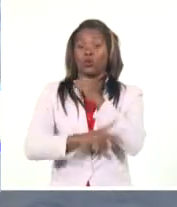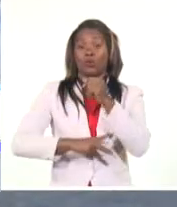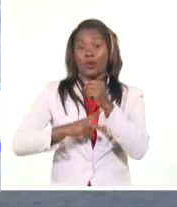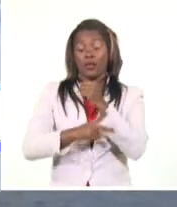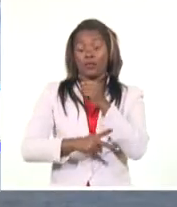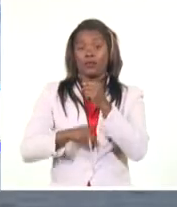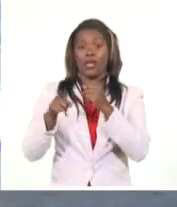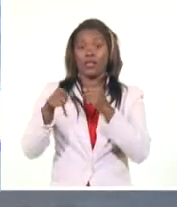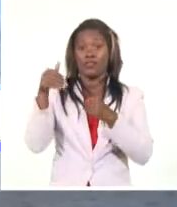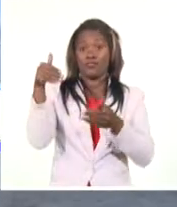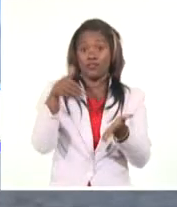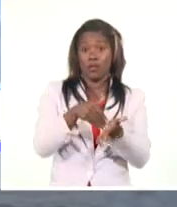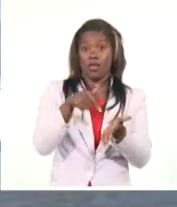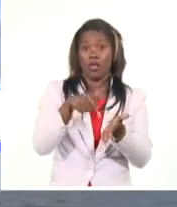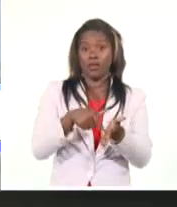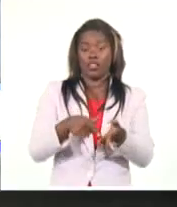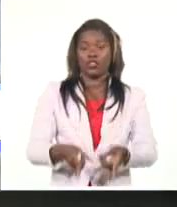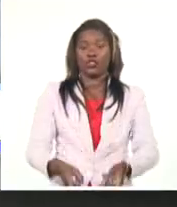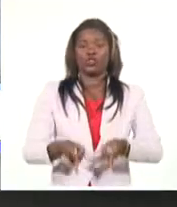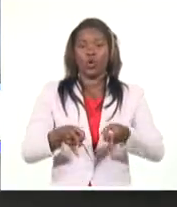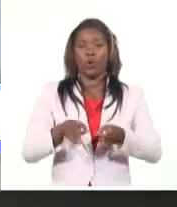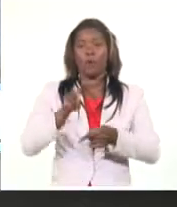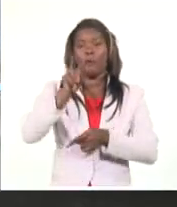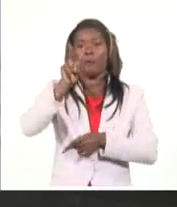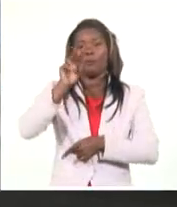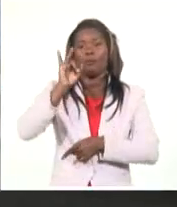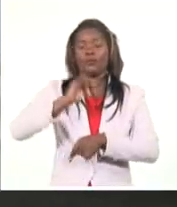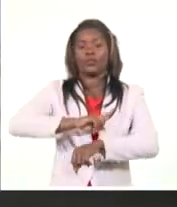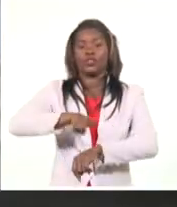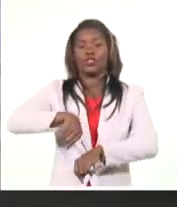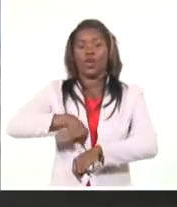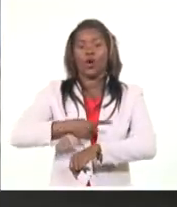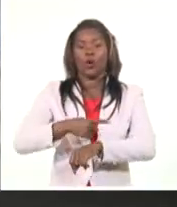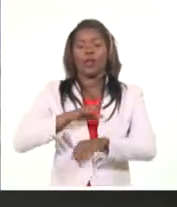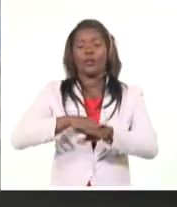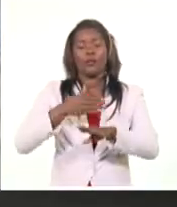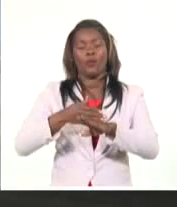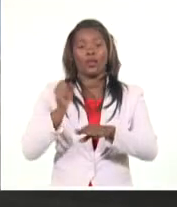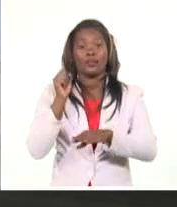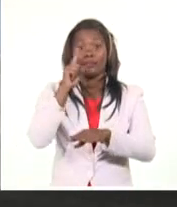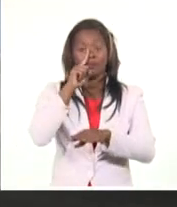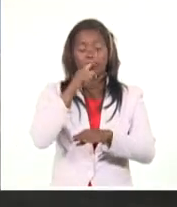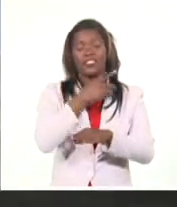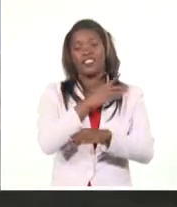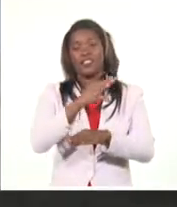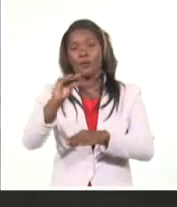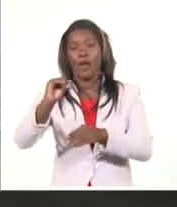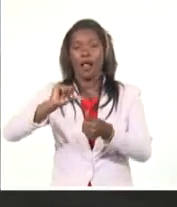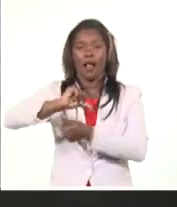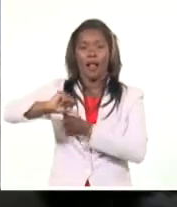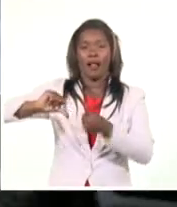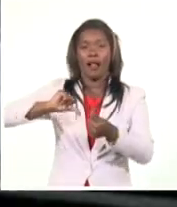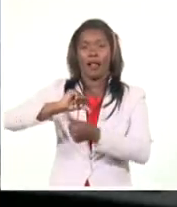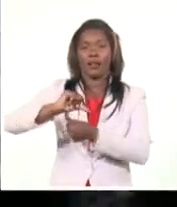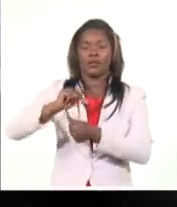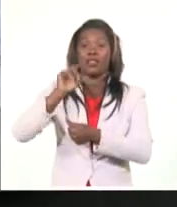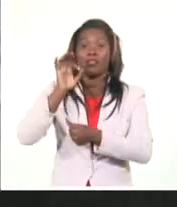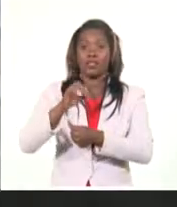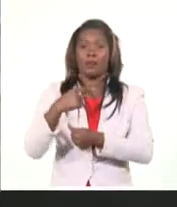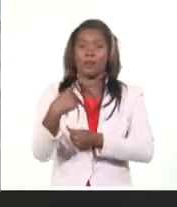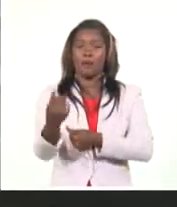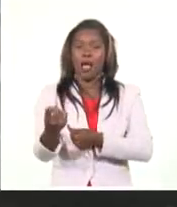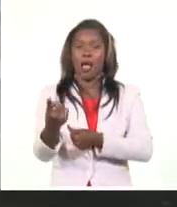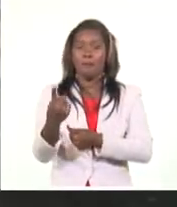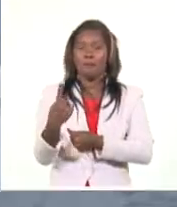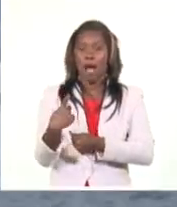27 horas anclado en la rada habanera para seguir su recorrido por el Caribe. Este buque tocará cada 15 días el